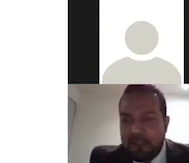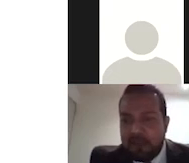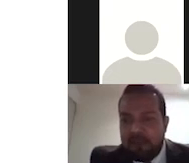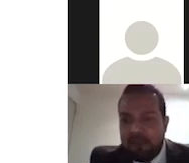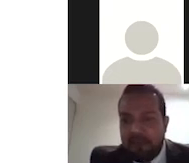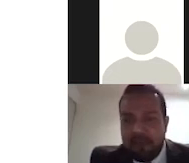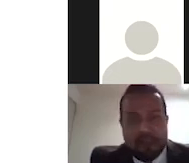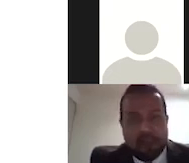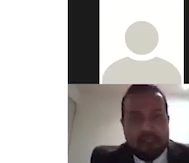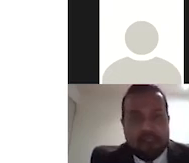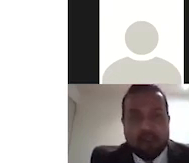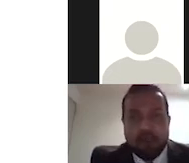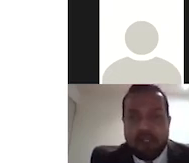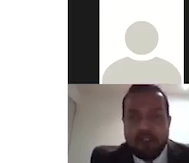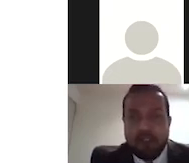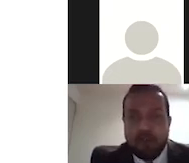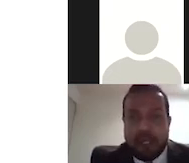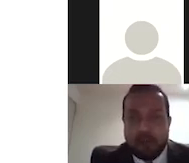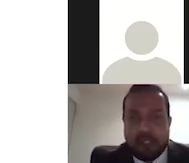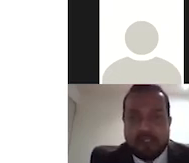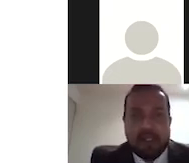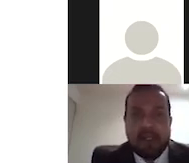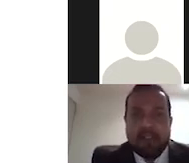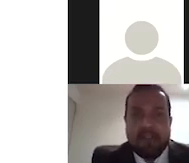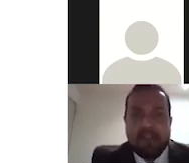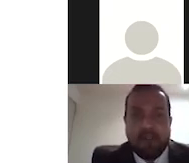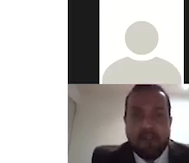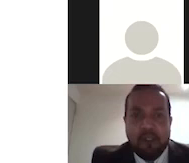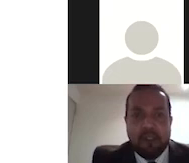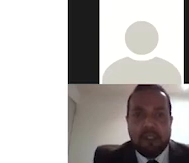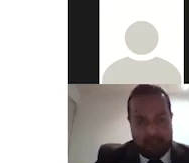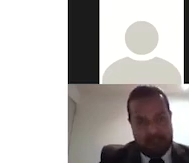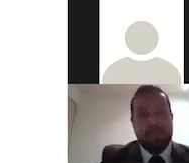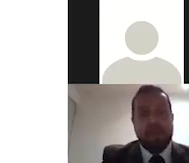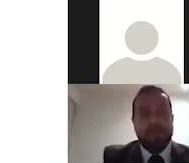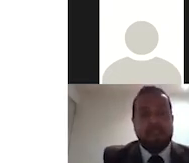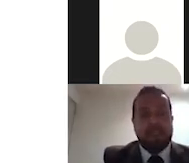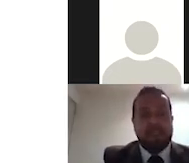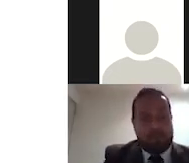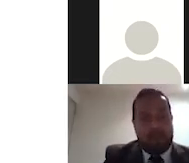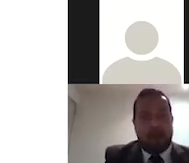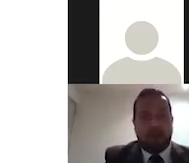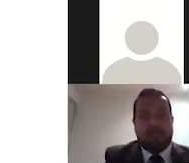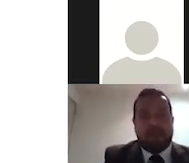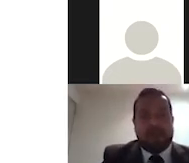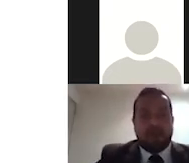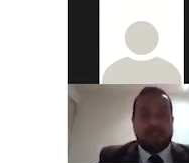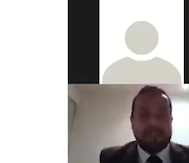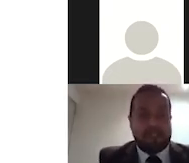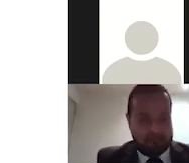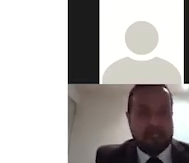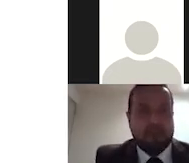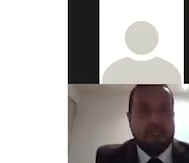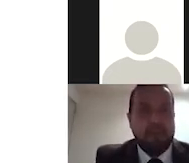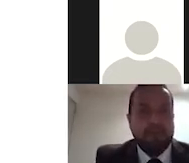esto con el fin de que usted yo nos vea que ustedes es en el ejercicio y me permitan observar lo que están haciendo